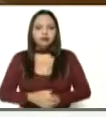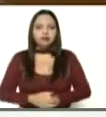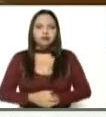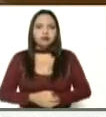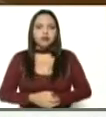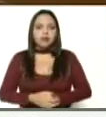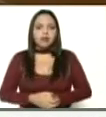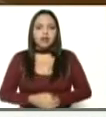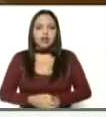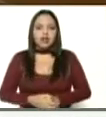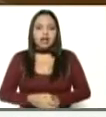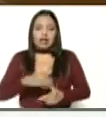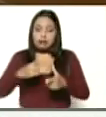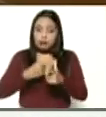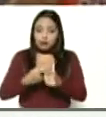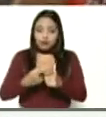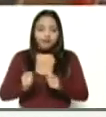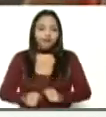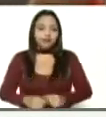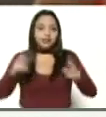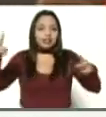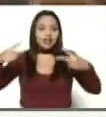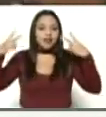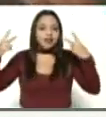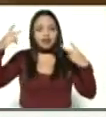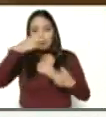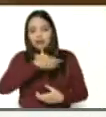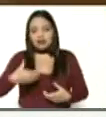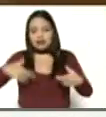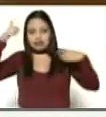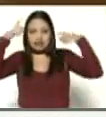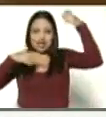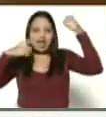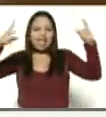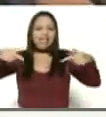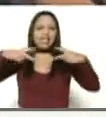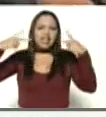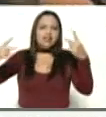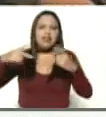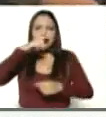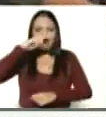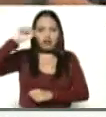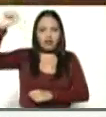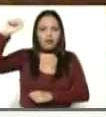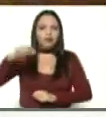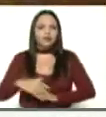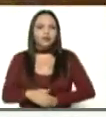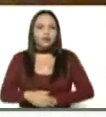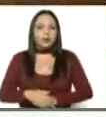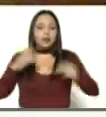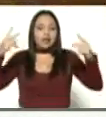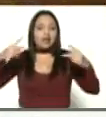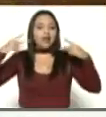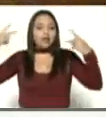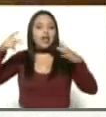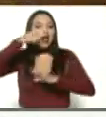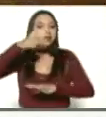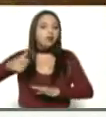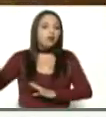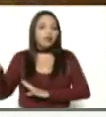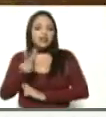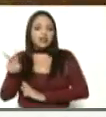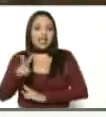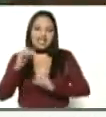que ¡viva Hugo Rafael Chávez Frías! ¡Viva, viva Nicolás Maduro Moros! ¡Viva! Y ¡viva el pueblo venezolano